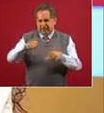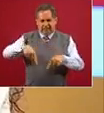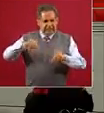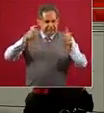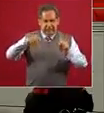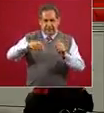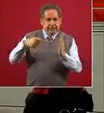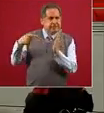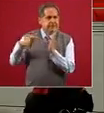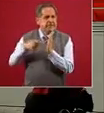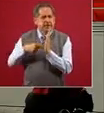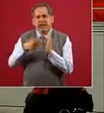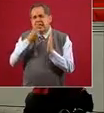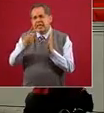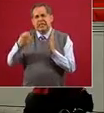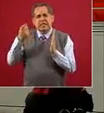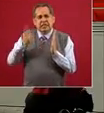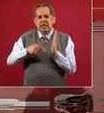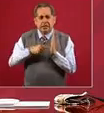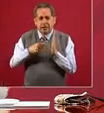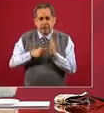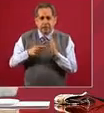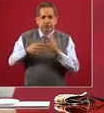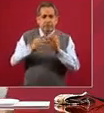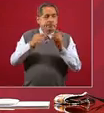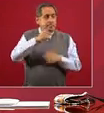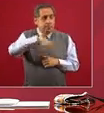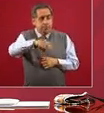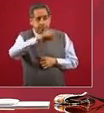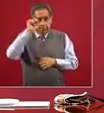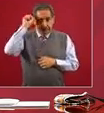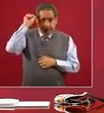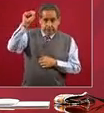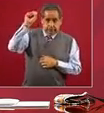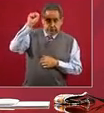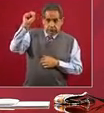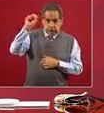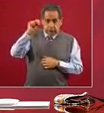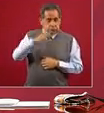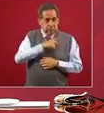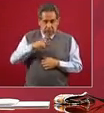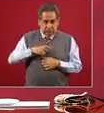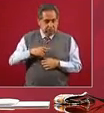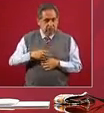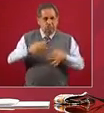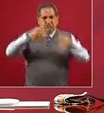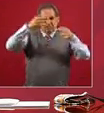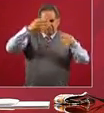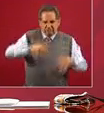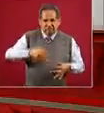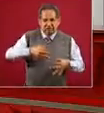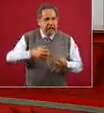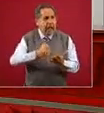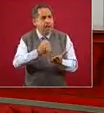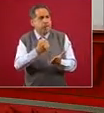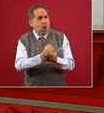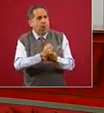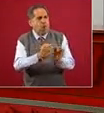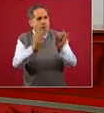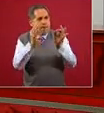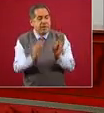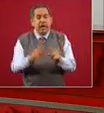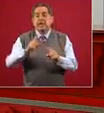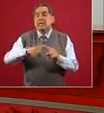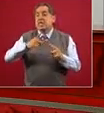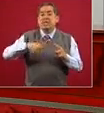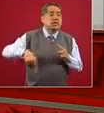tratados, es que los sindicatos cuenten con la legitimidad por parte